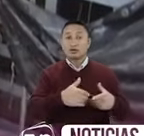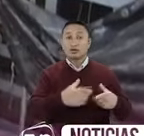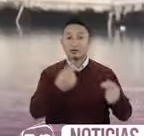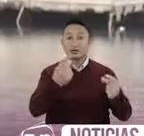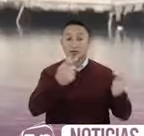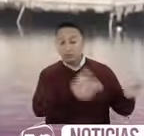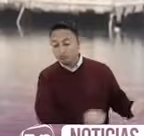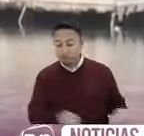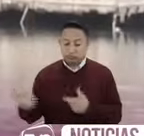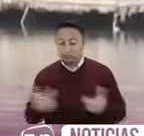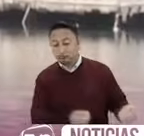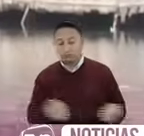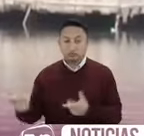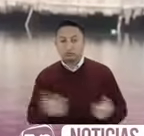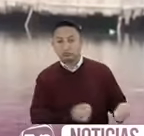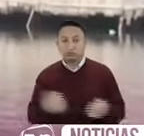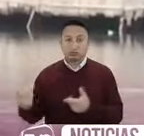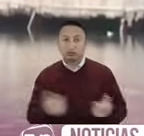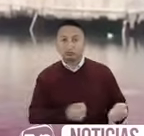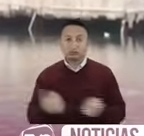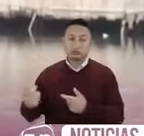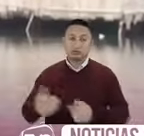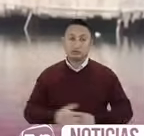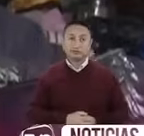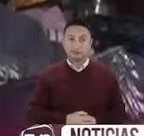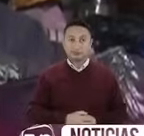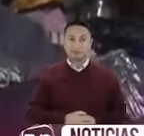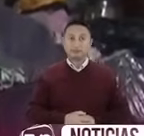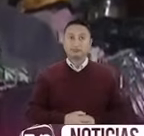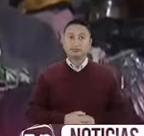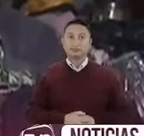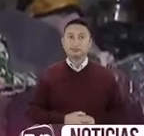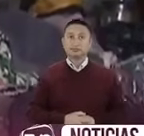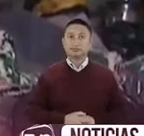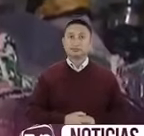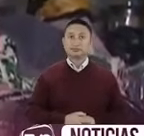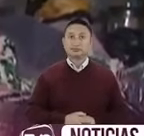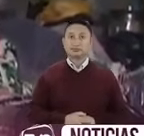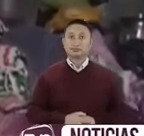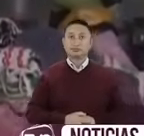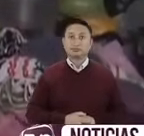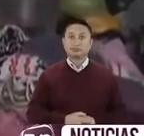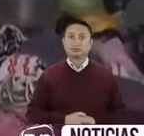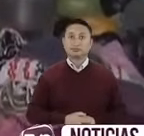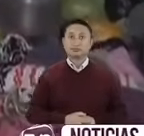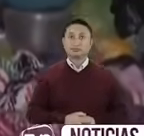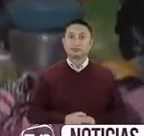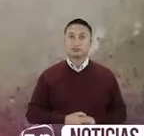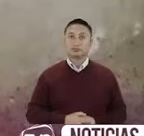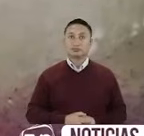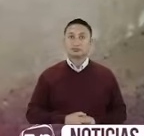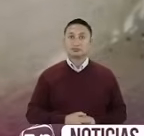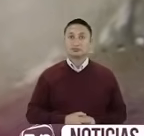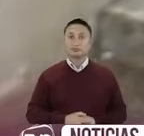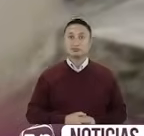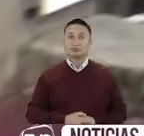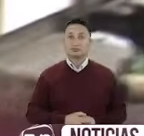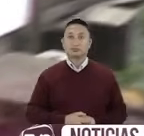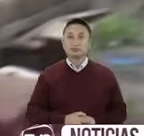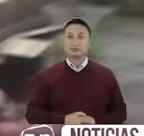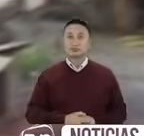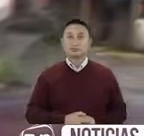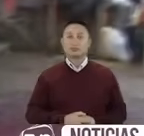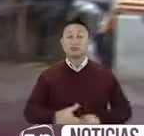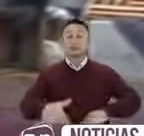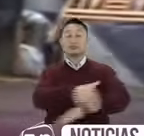a perder las pocas cosas que ha logrado adquirir con sumo esfuerzo en las calles 16 y